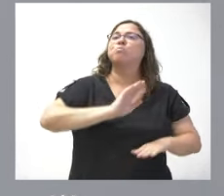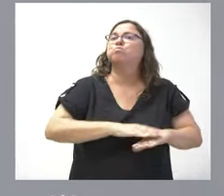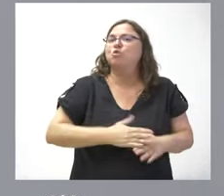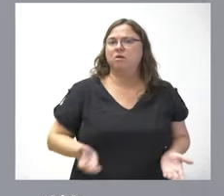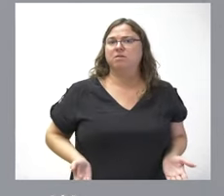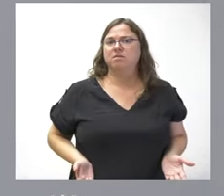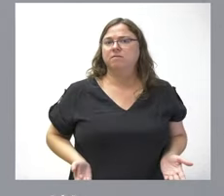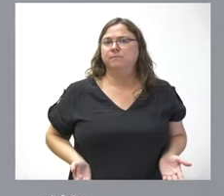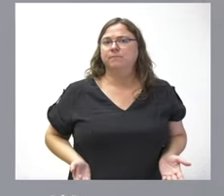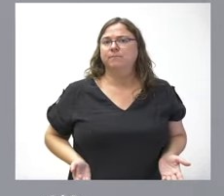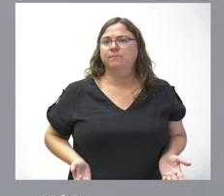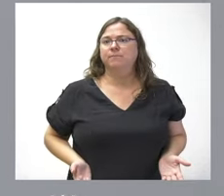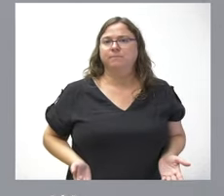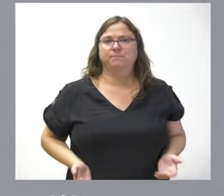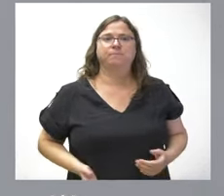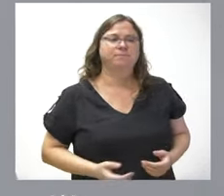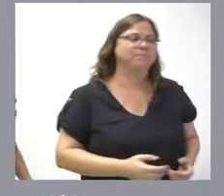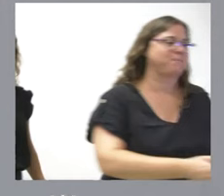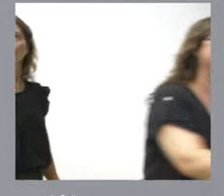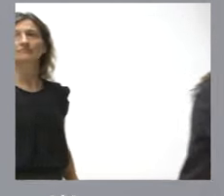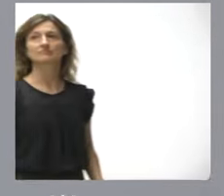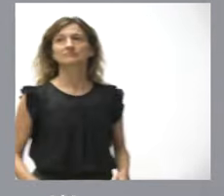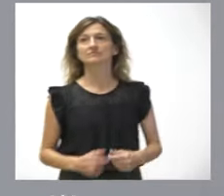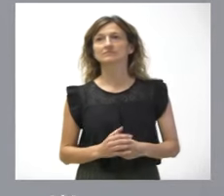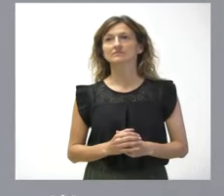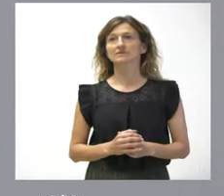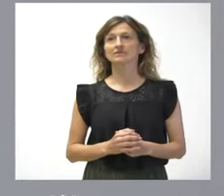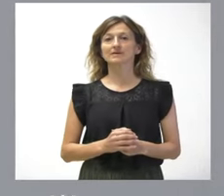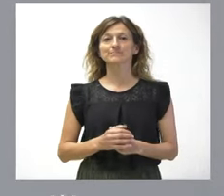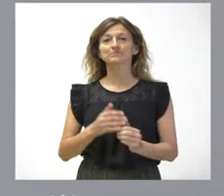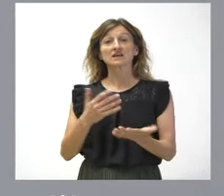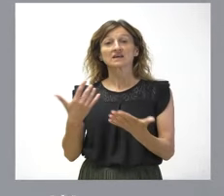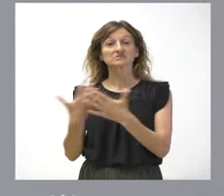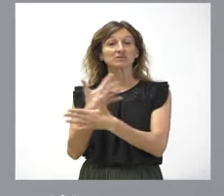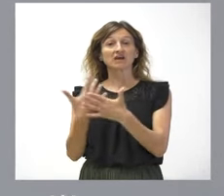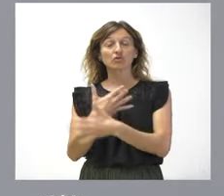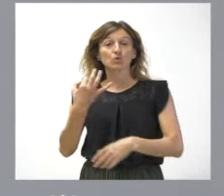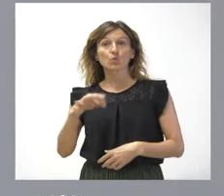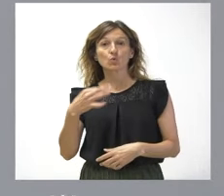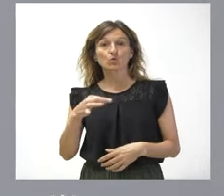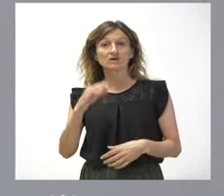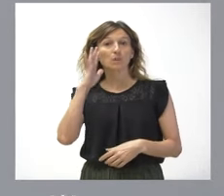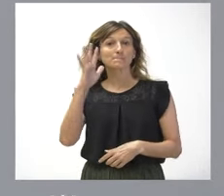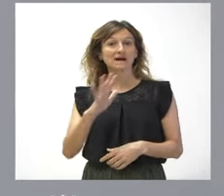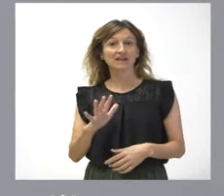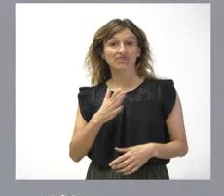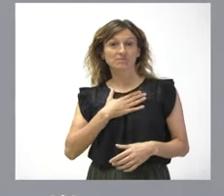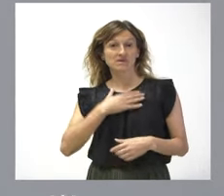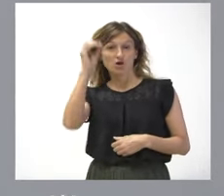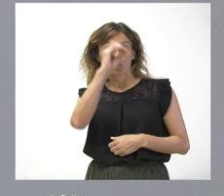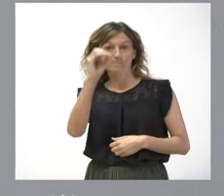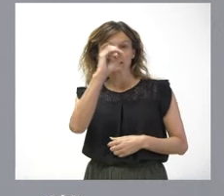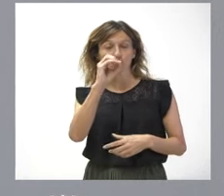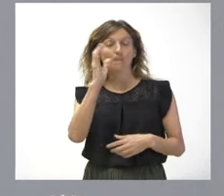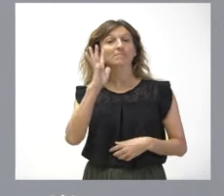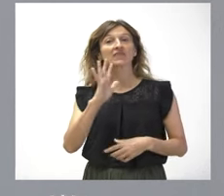tiene a mi juicio de ver más explicación que lo que parece ser y lo que parece ser es que